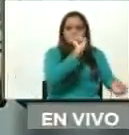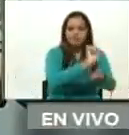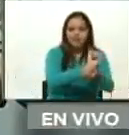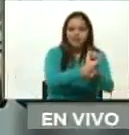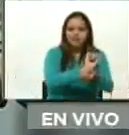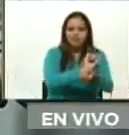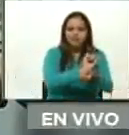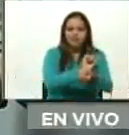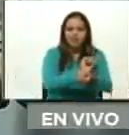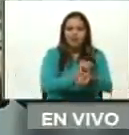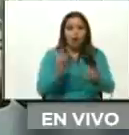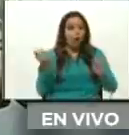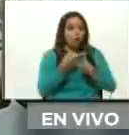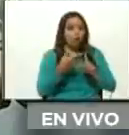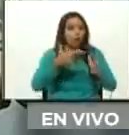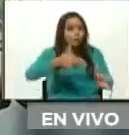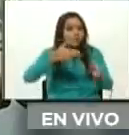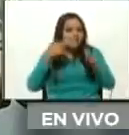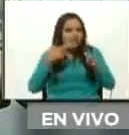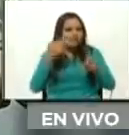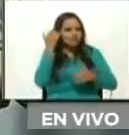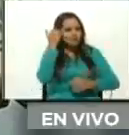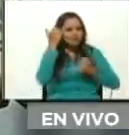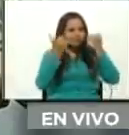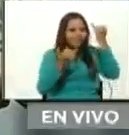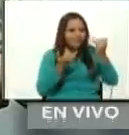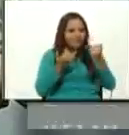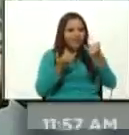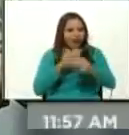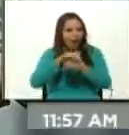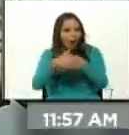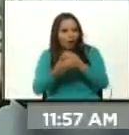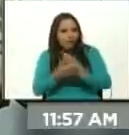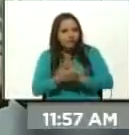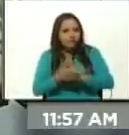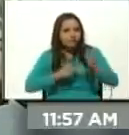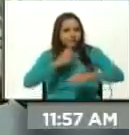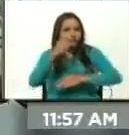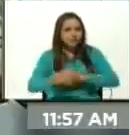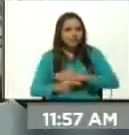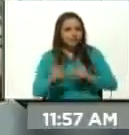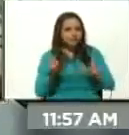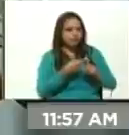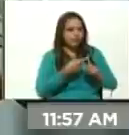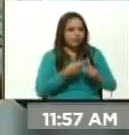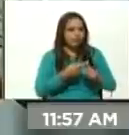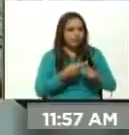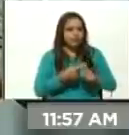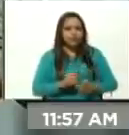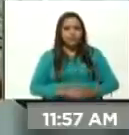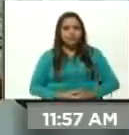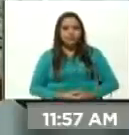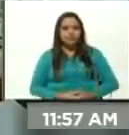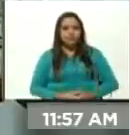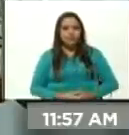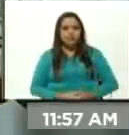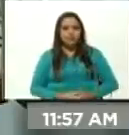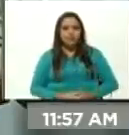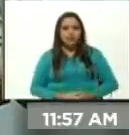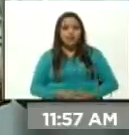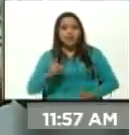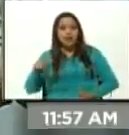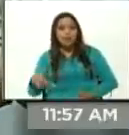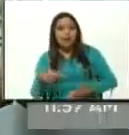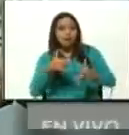los delitos de homicidio intencional calificado con alevosía y por motivo fútil. Coautores en el delito